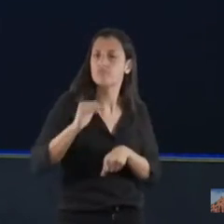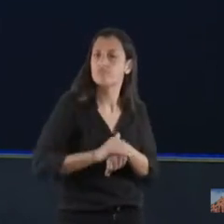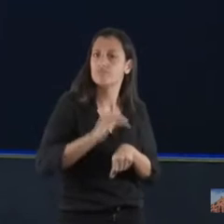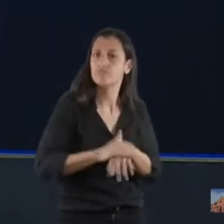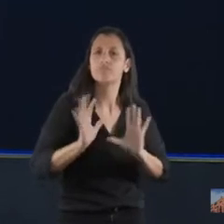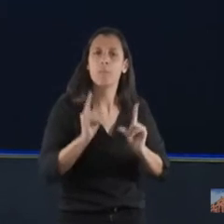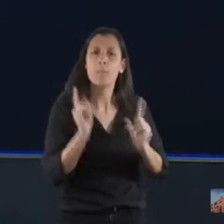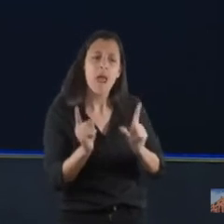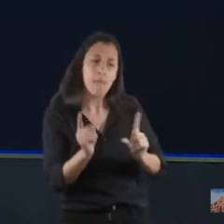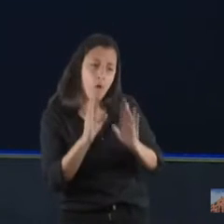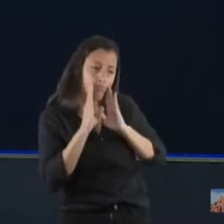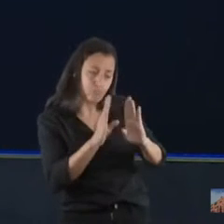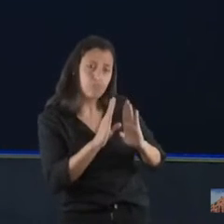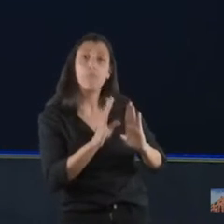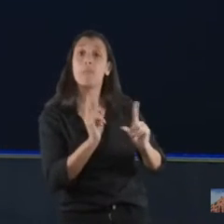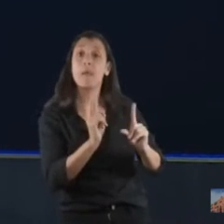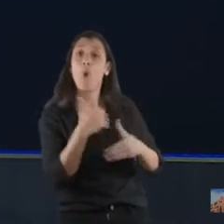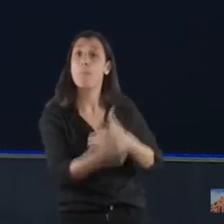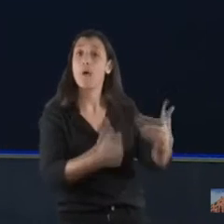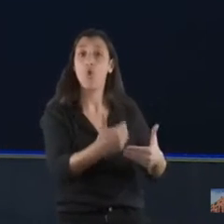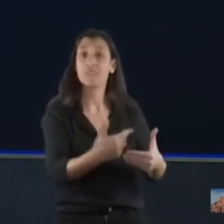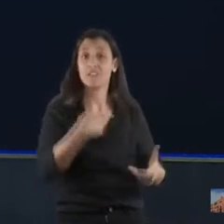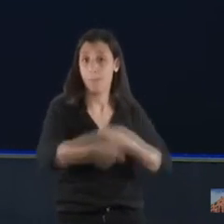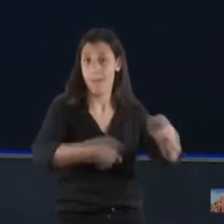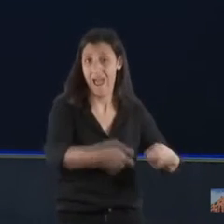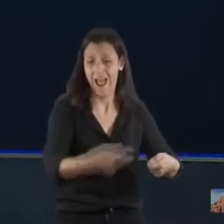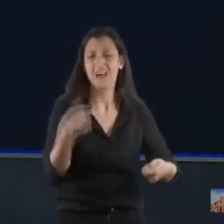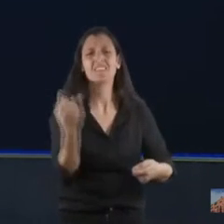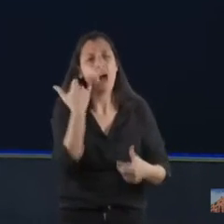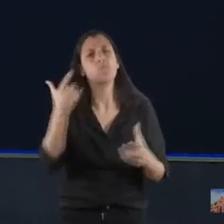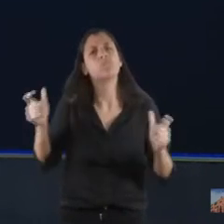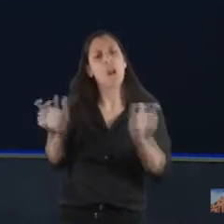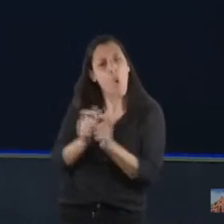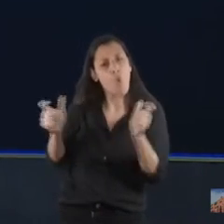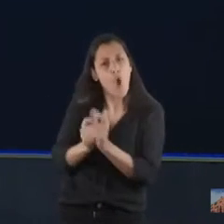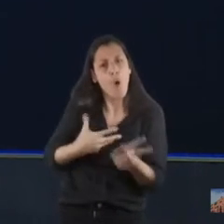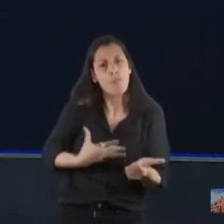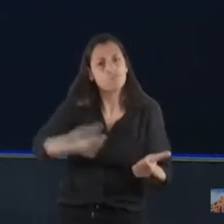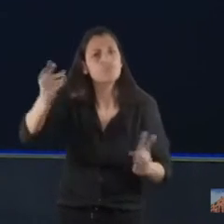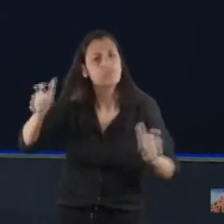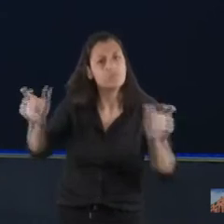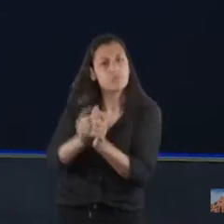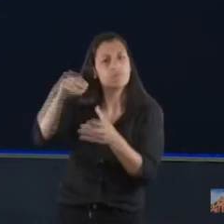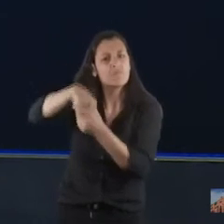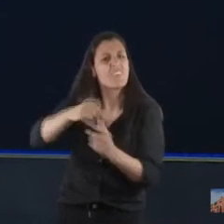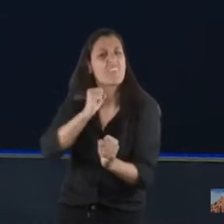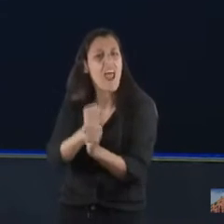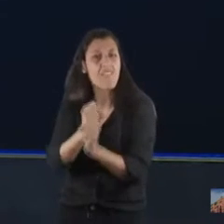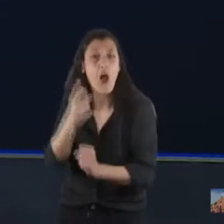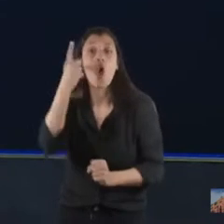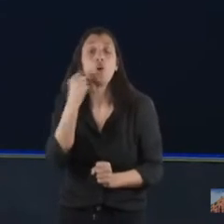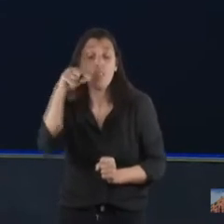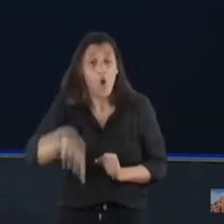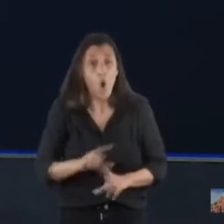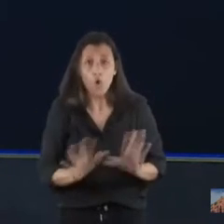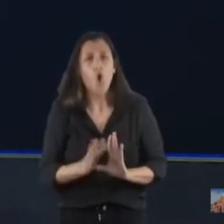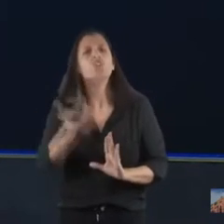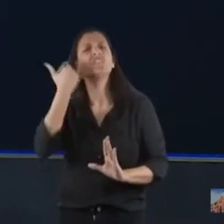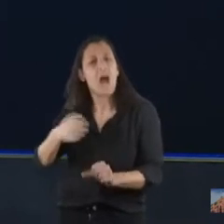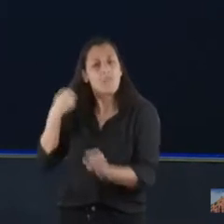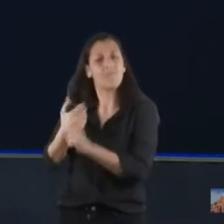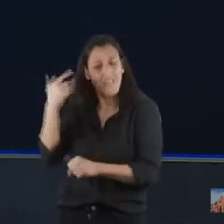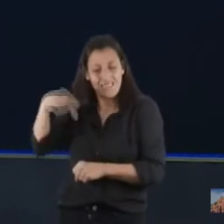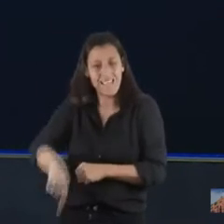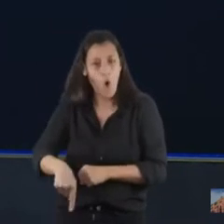ese procedimiento de liquidación tuvimos varias reuniones de trabajo que no empezaron en el día de hoy sino que empezaron hace algunos